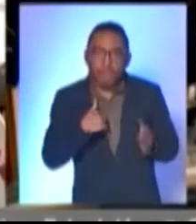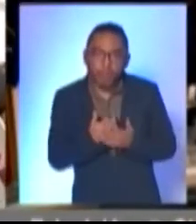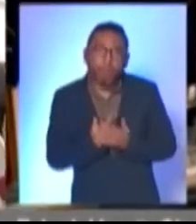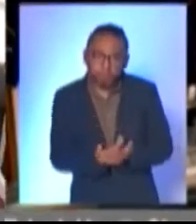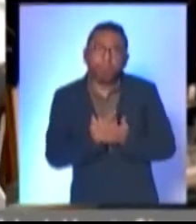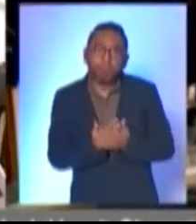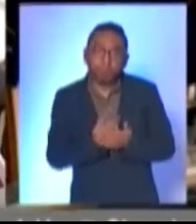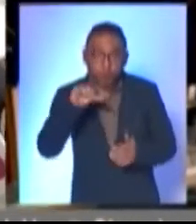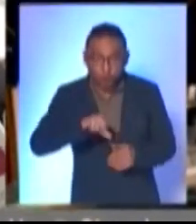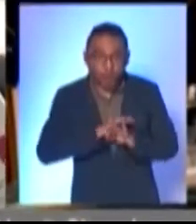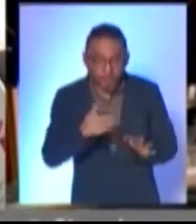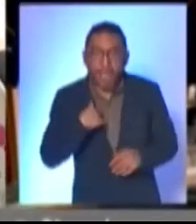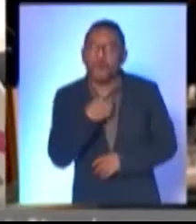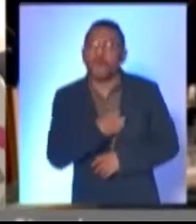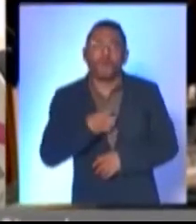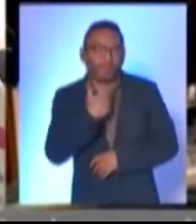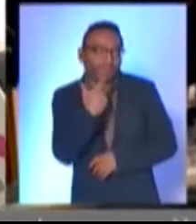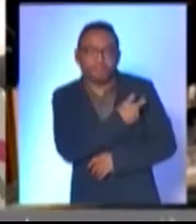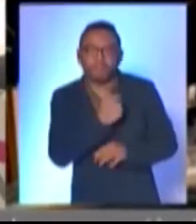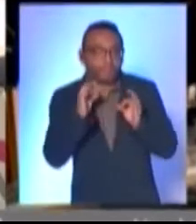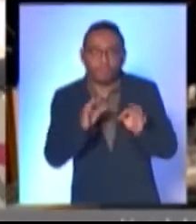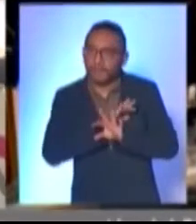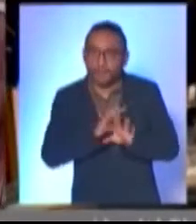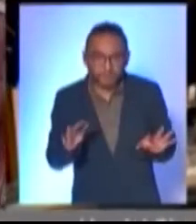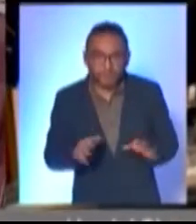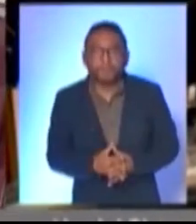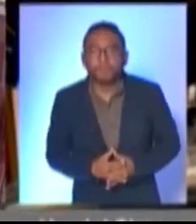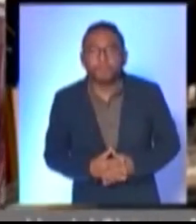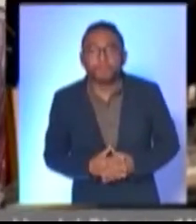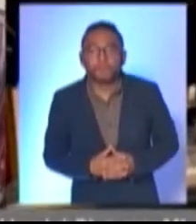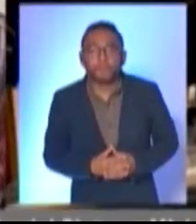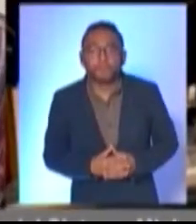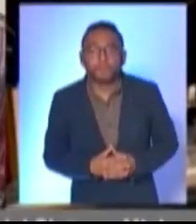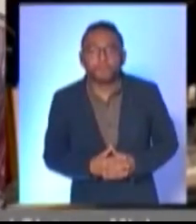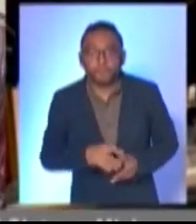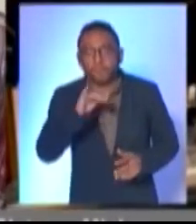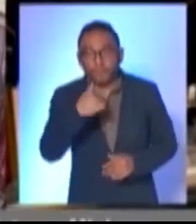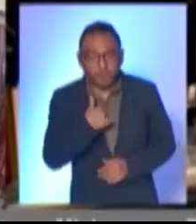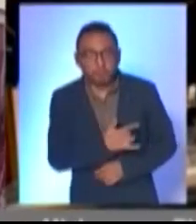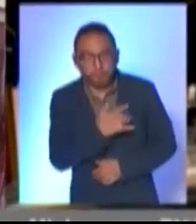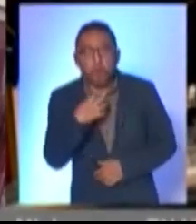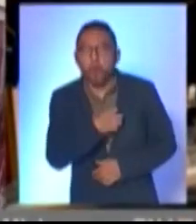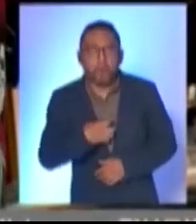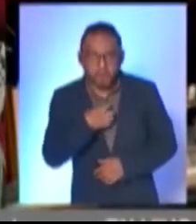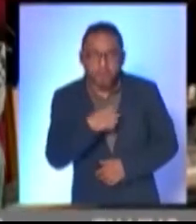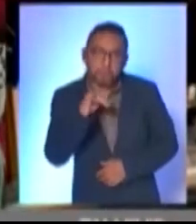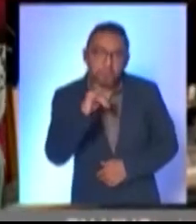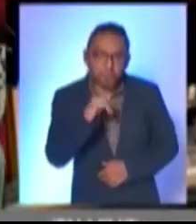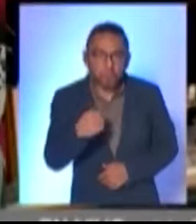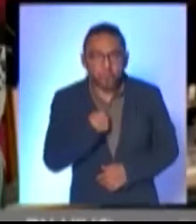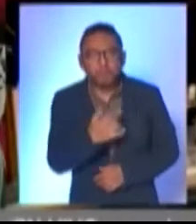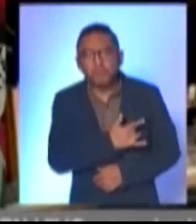estamos ahorita contentos con eso de que ya la recibimos. Sí, estoy contento de seguir. Yo me